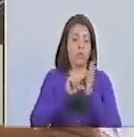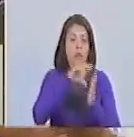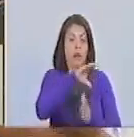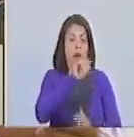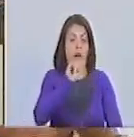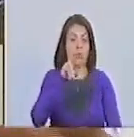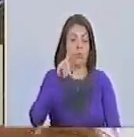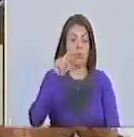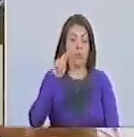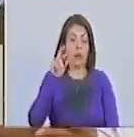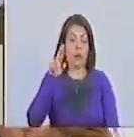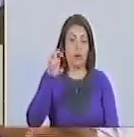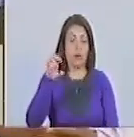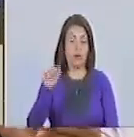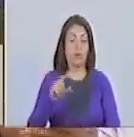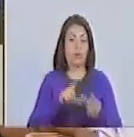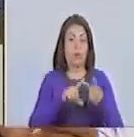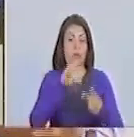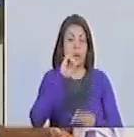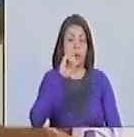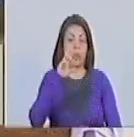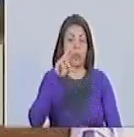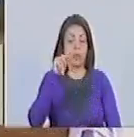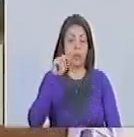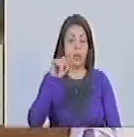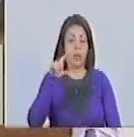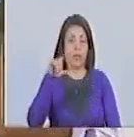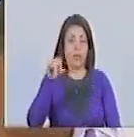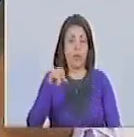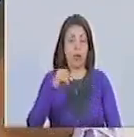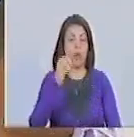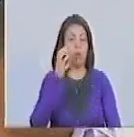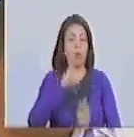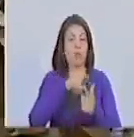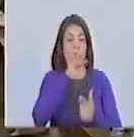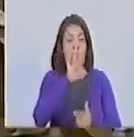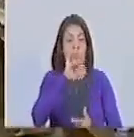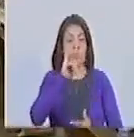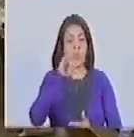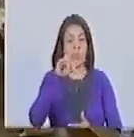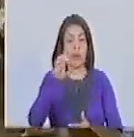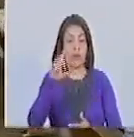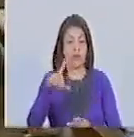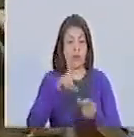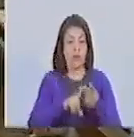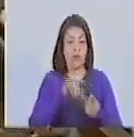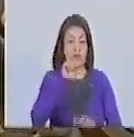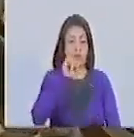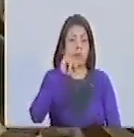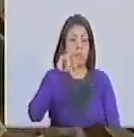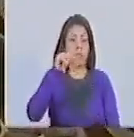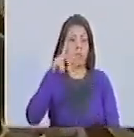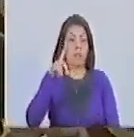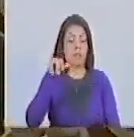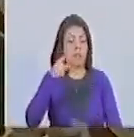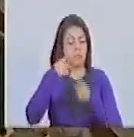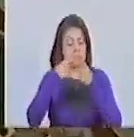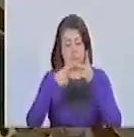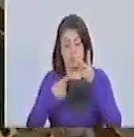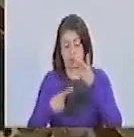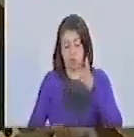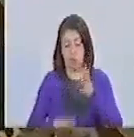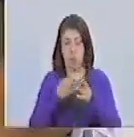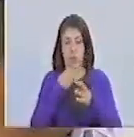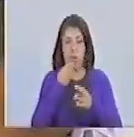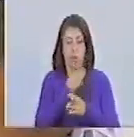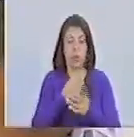como Cornelio Alvarado Niquita, como Fidel Jiménez, como Quintín Moya y tantos otros